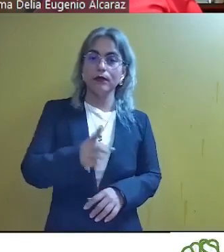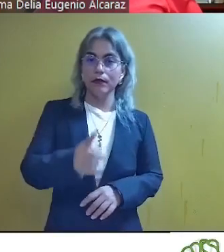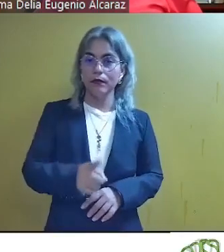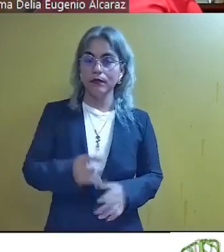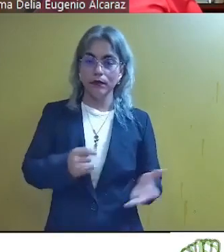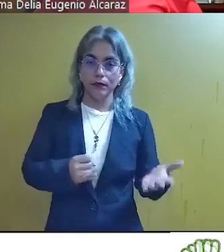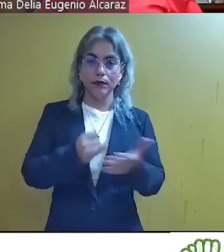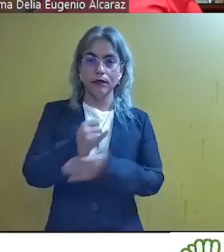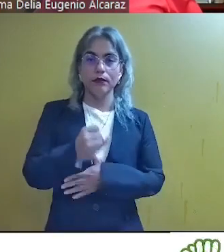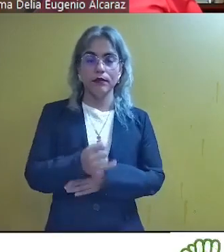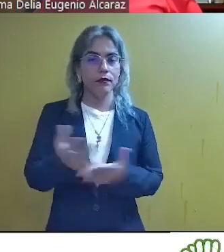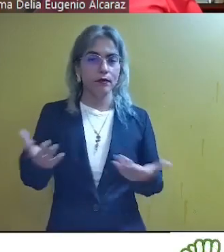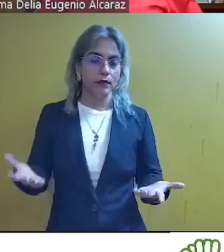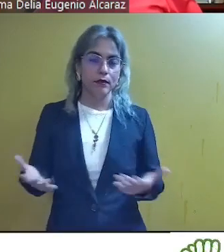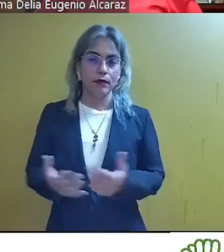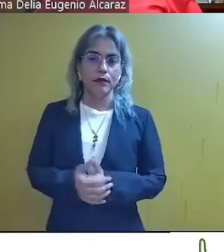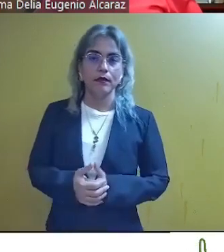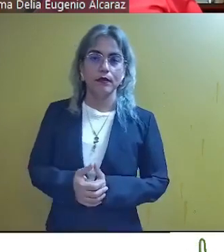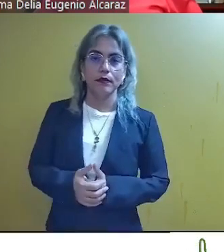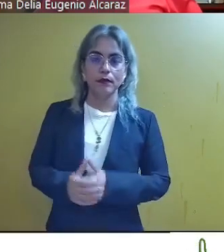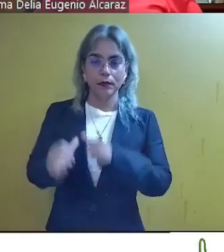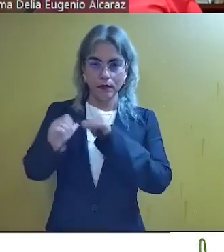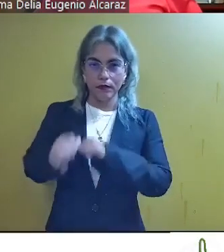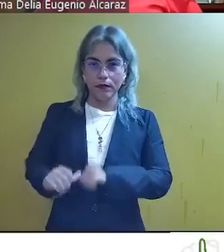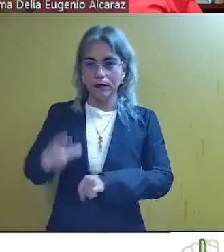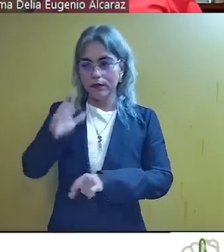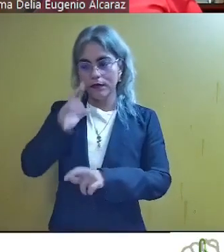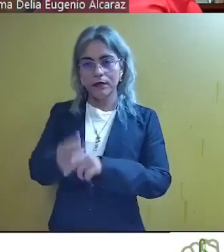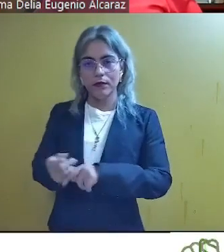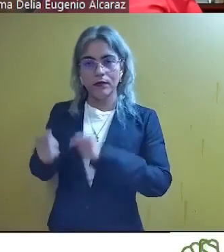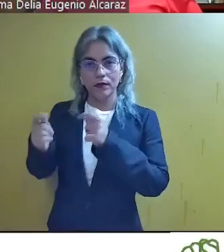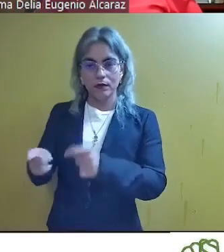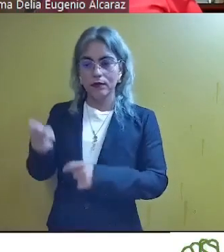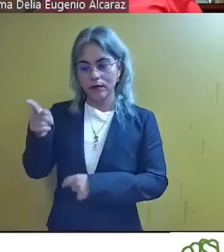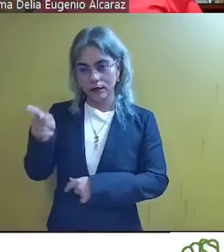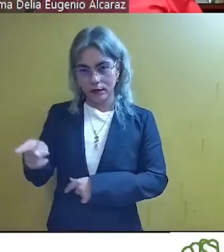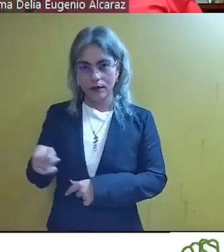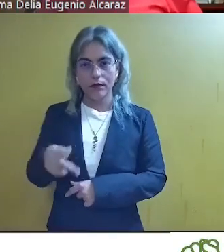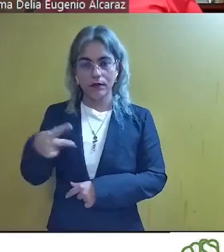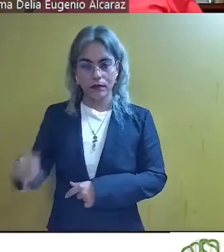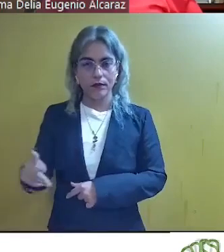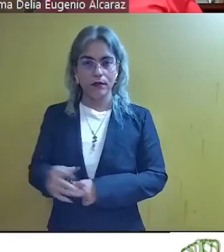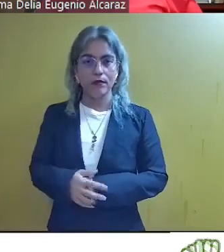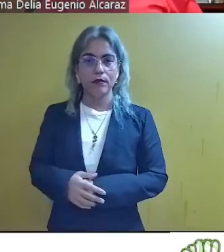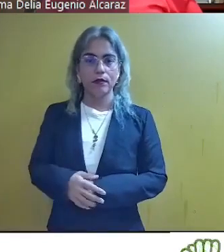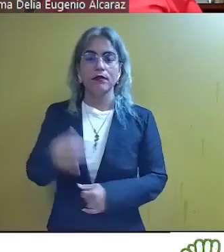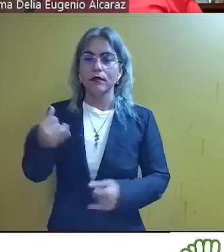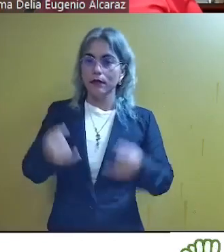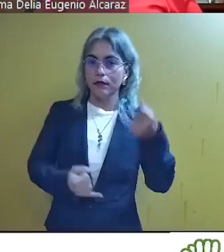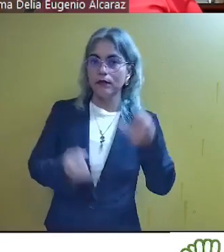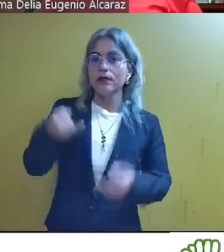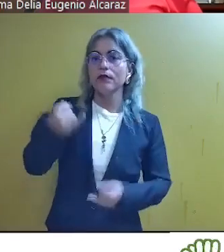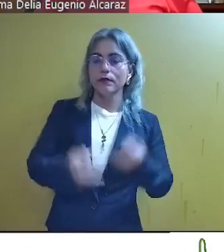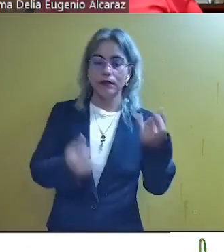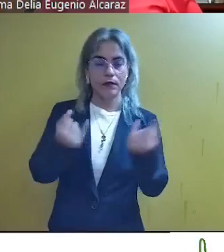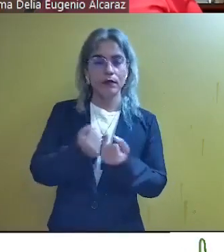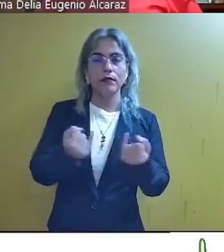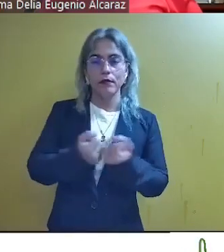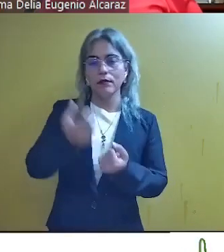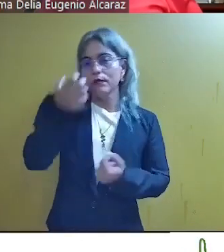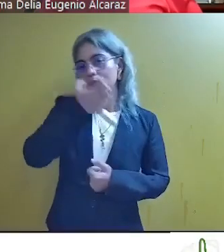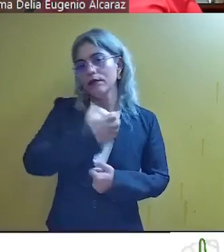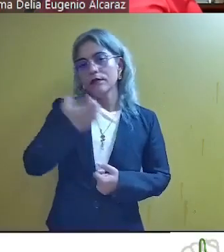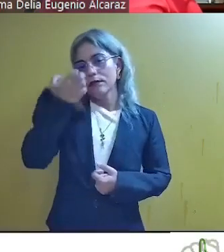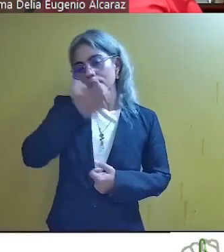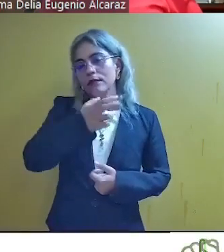eran previsibles y estaban en el control de la autoridad responsable, sino que debieron ser materia de litigio y analizados al momento de